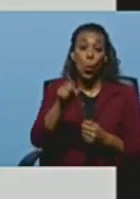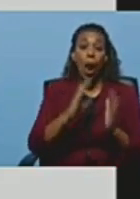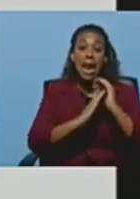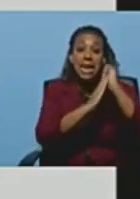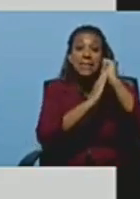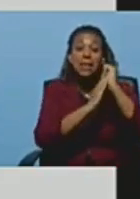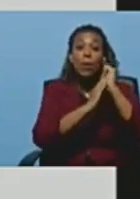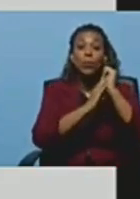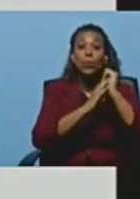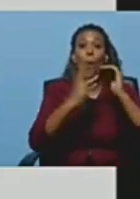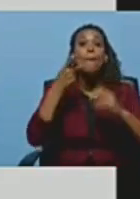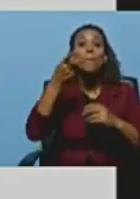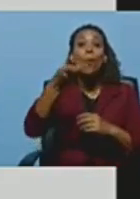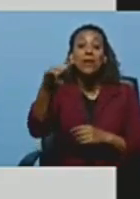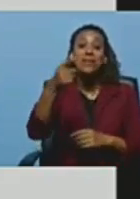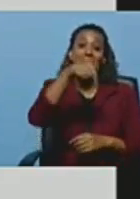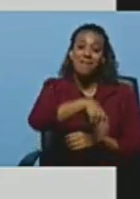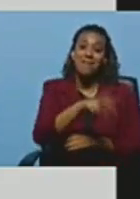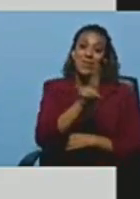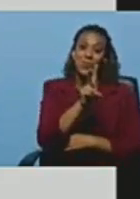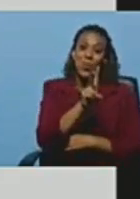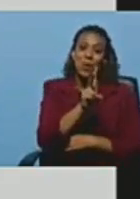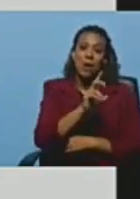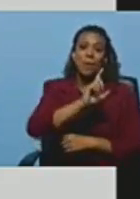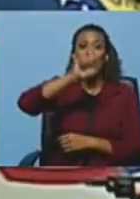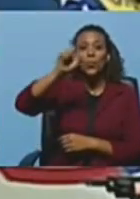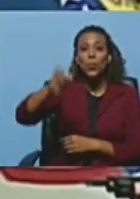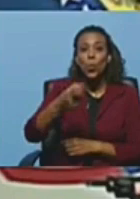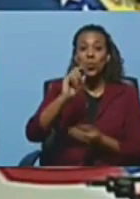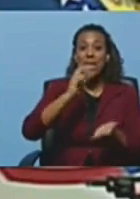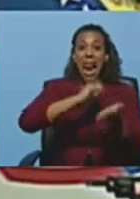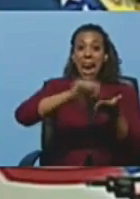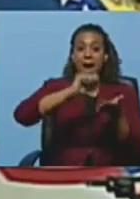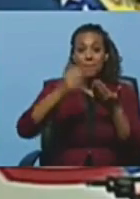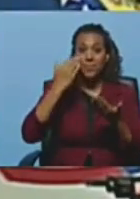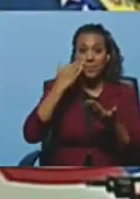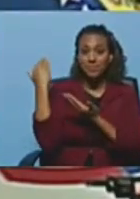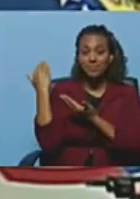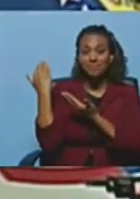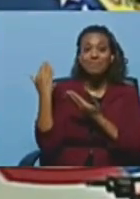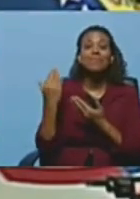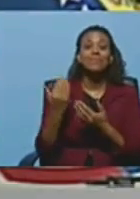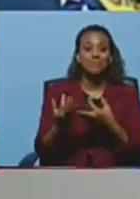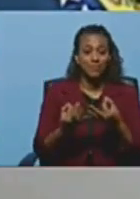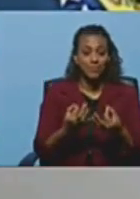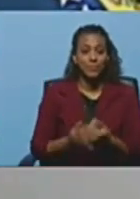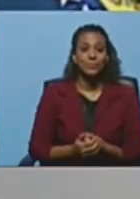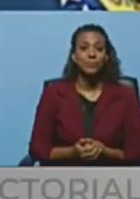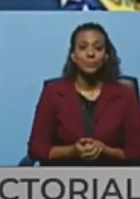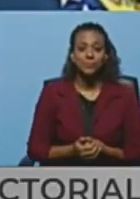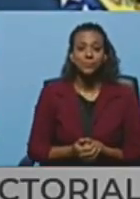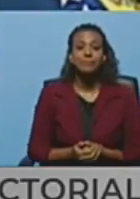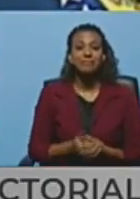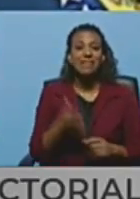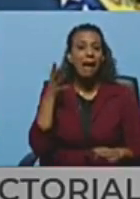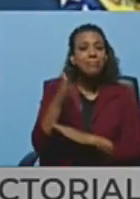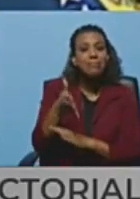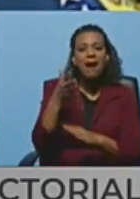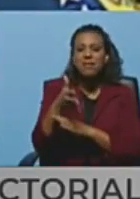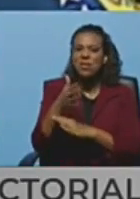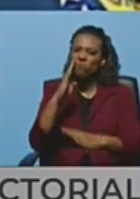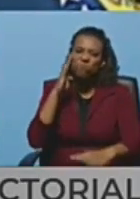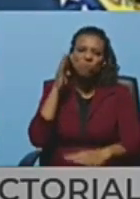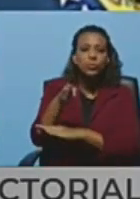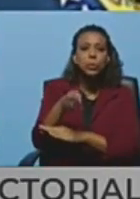Los vínculos políticos de quienes están al frente de este proceso de ataque al pueblo de